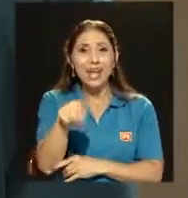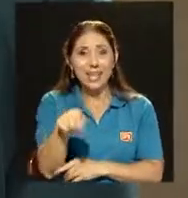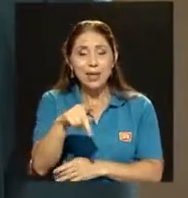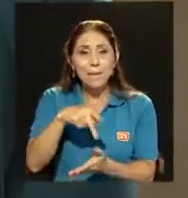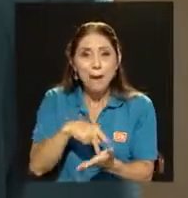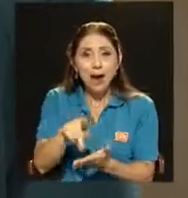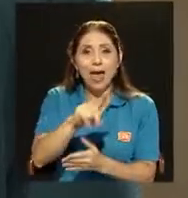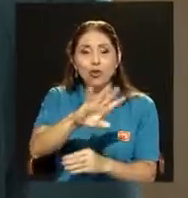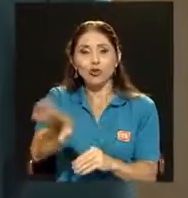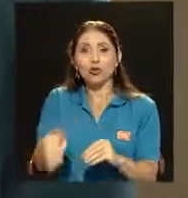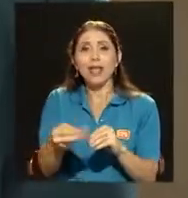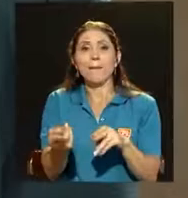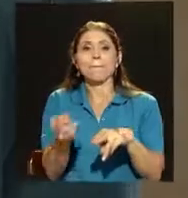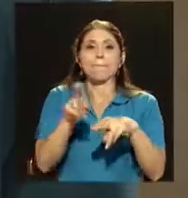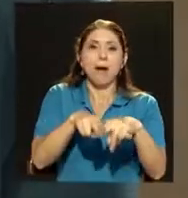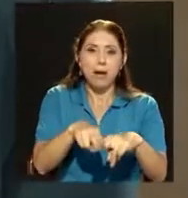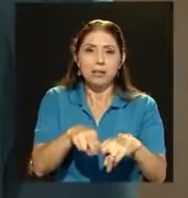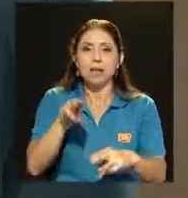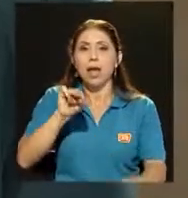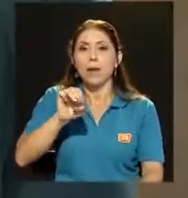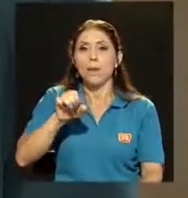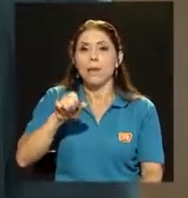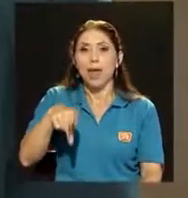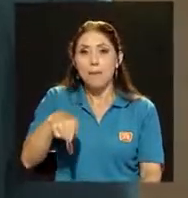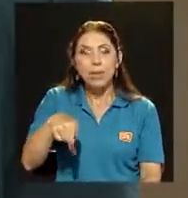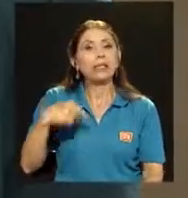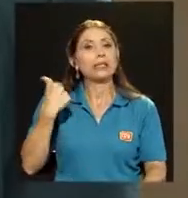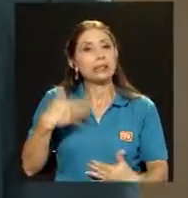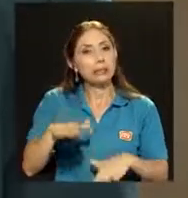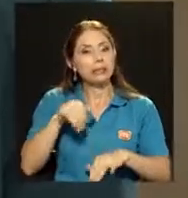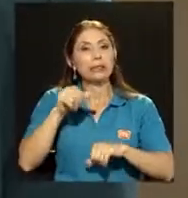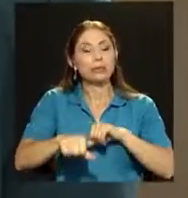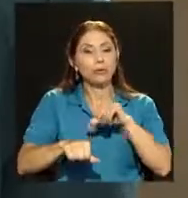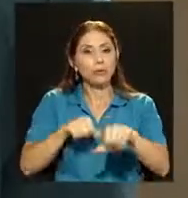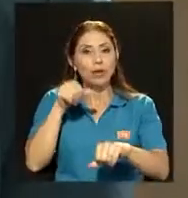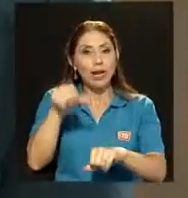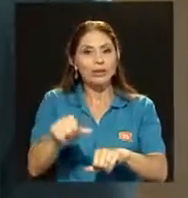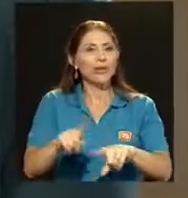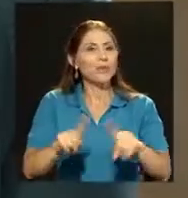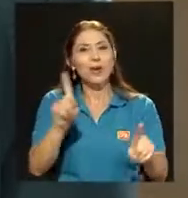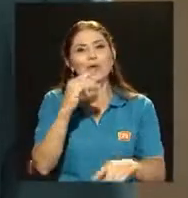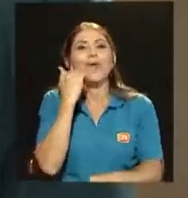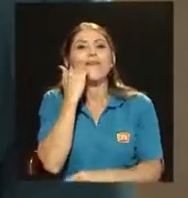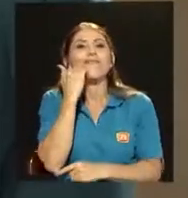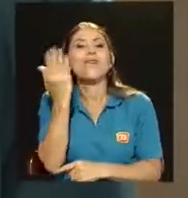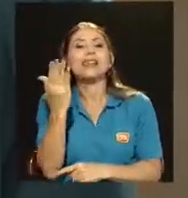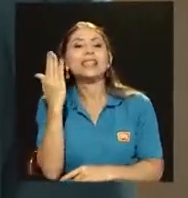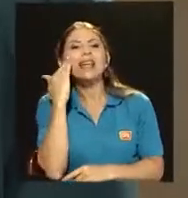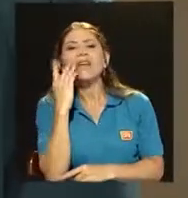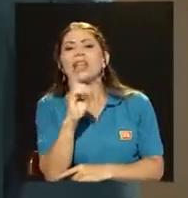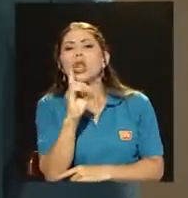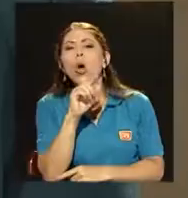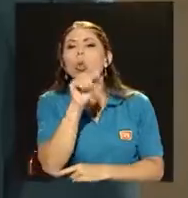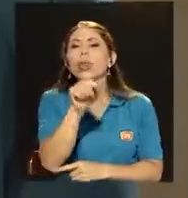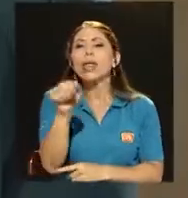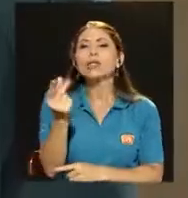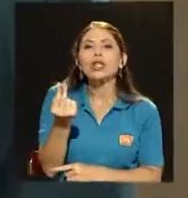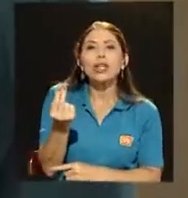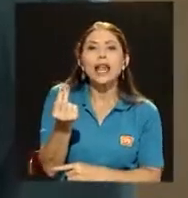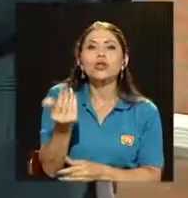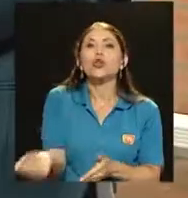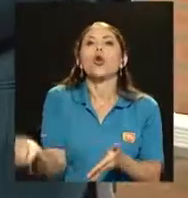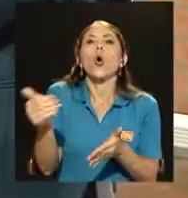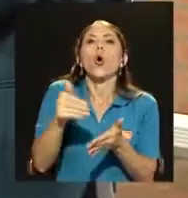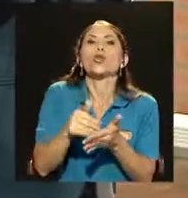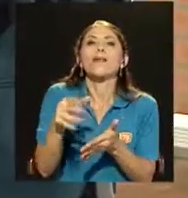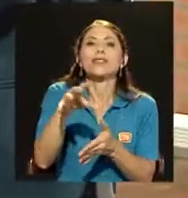esfuerzos. El tema es que no es tan sencillo determinar y recuperar los dineros, pero sí se ha venido